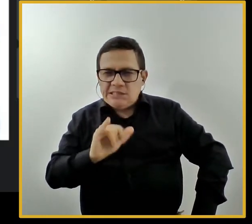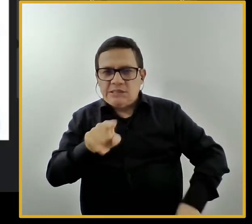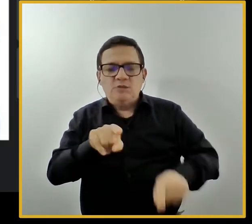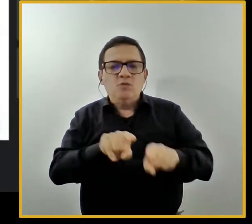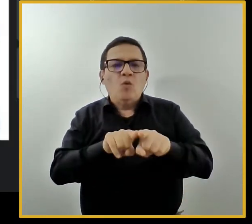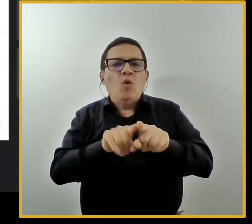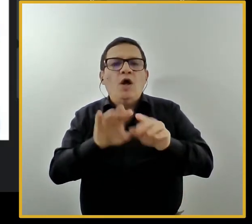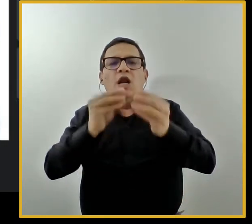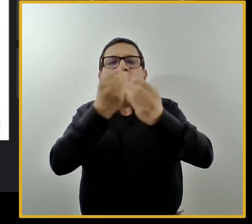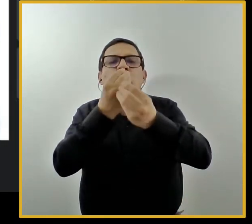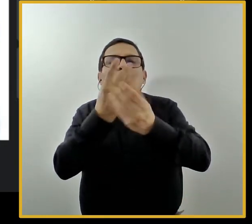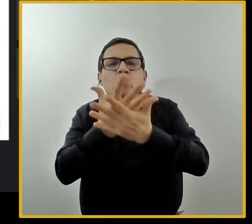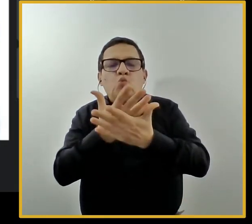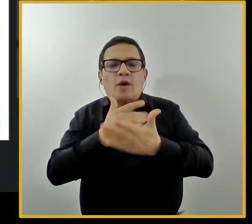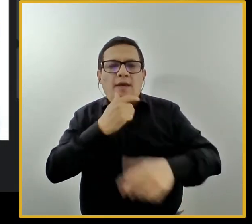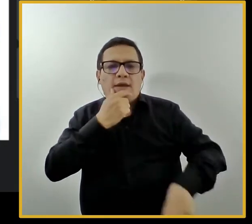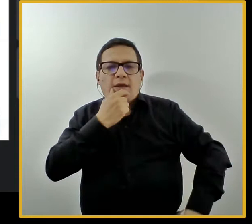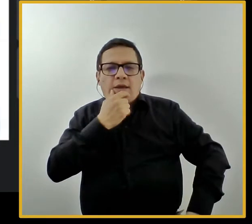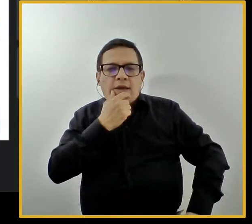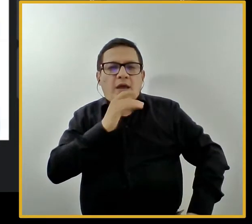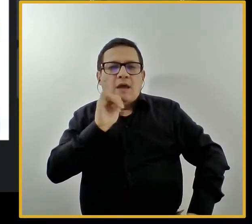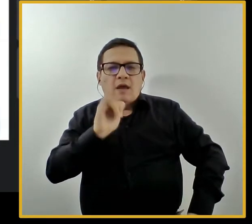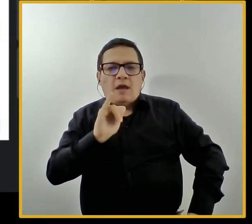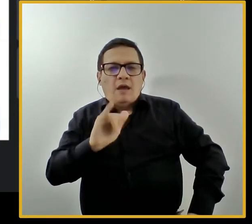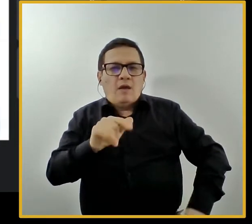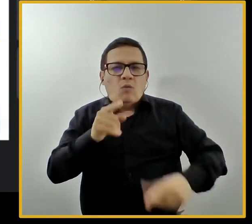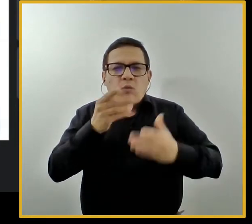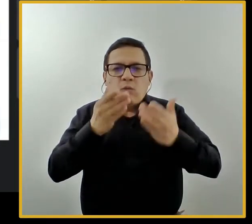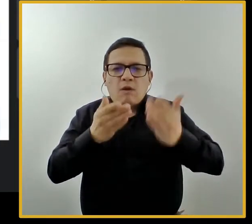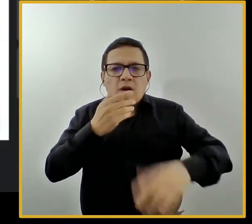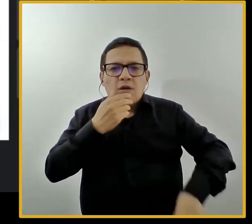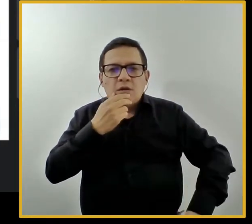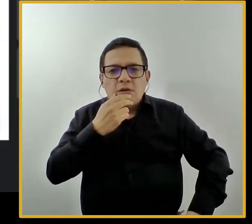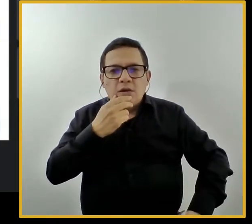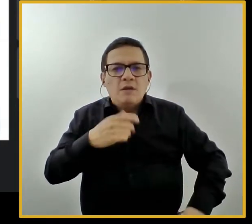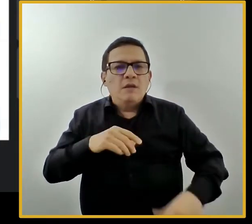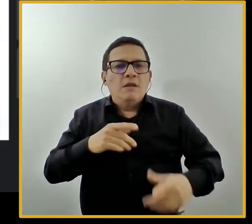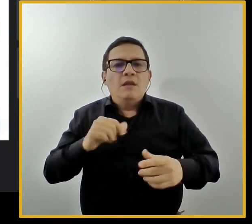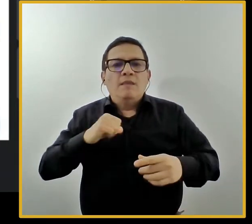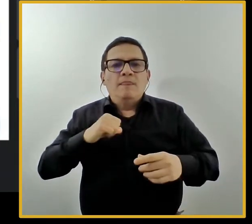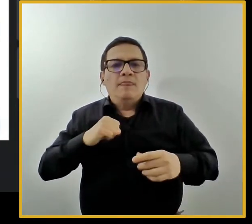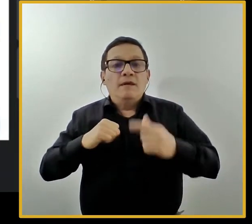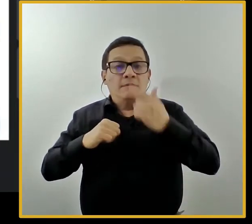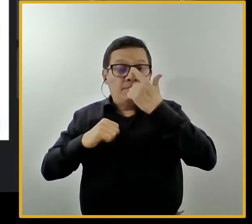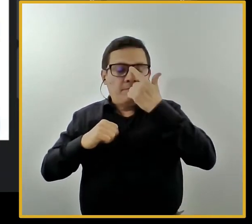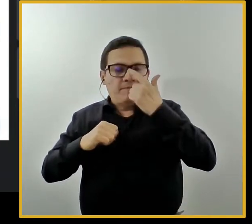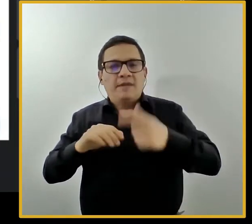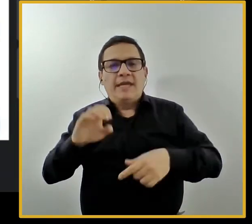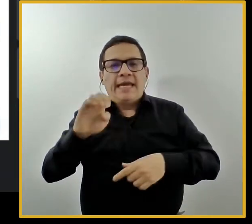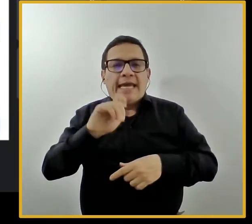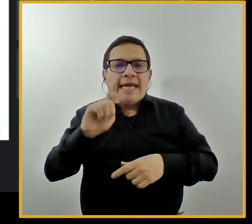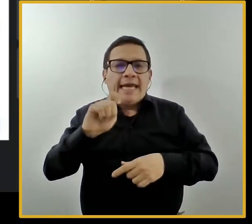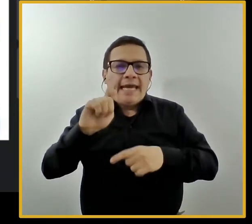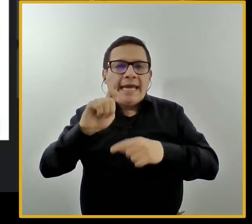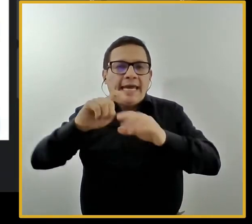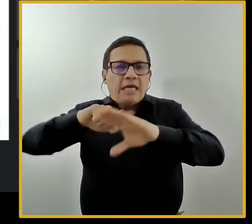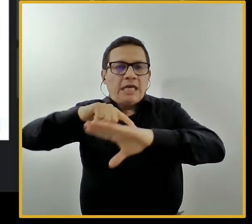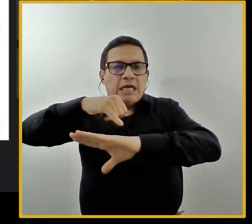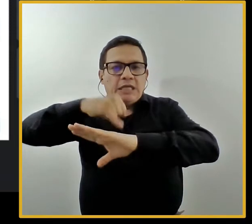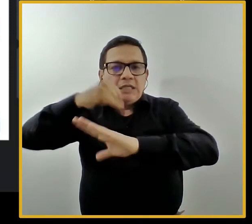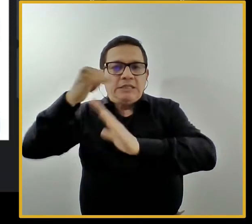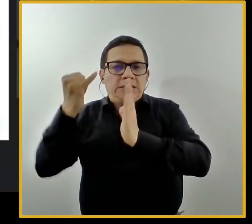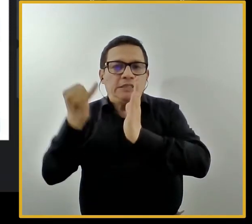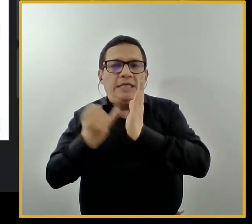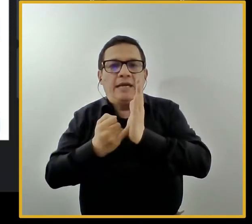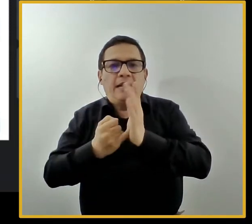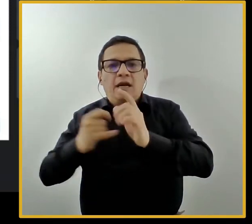la estructura, ¿no? Donde tenemos que, como tenemos a la integral de P de X, entonces tenemos